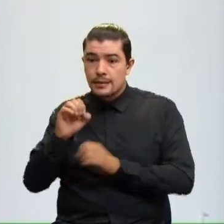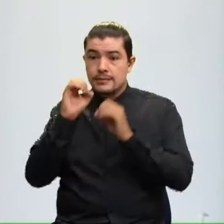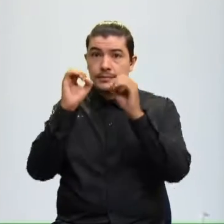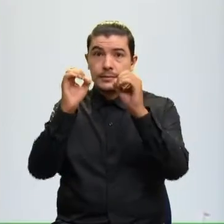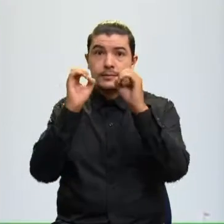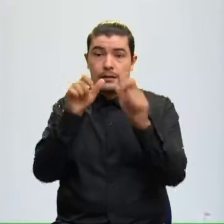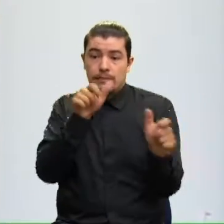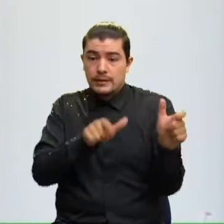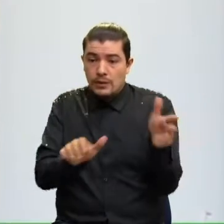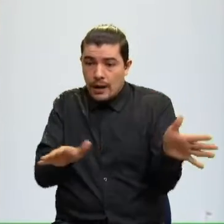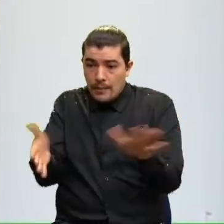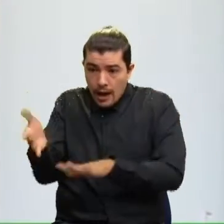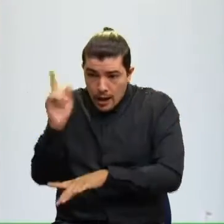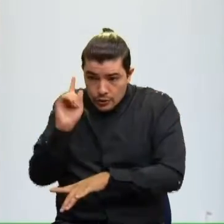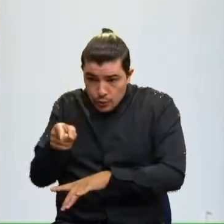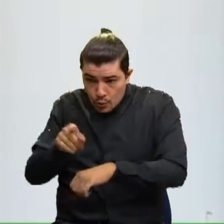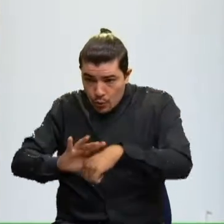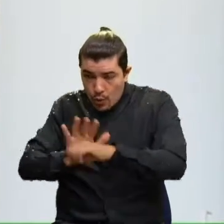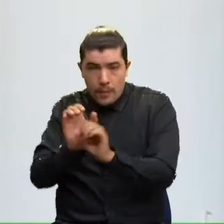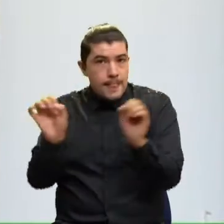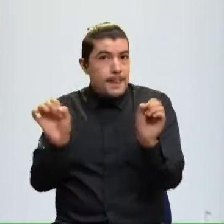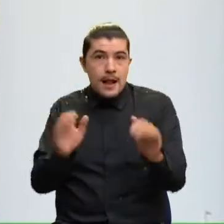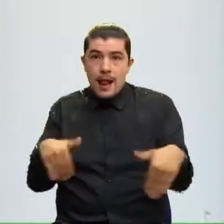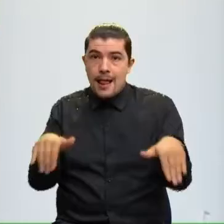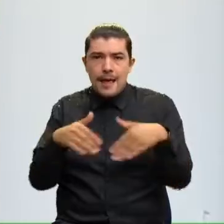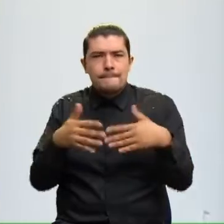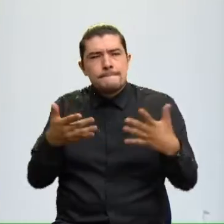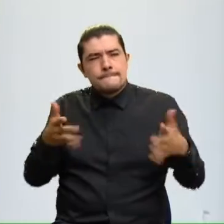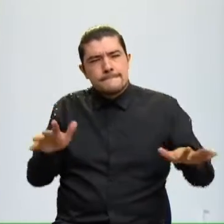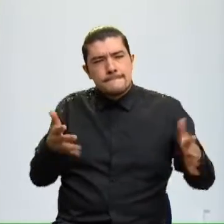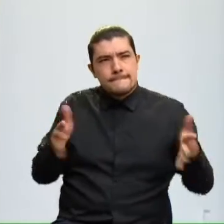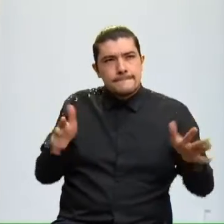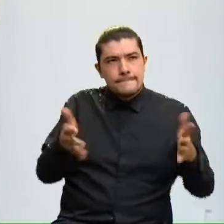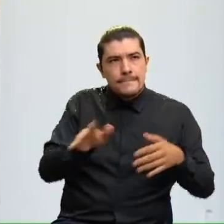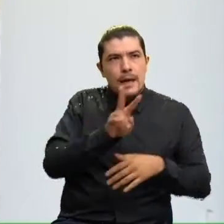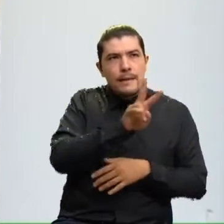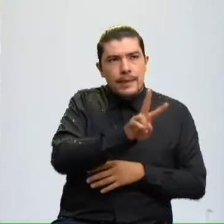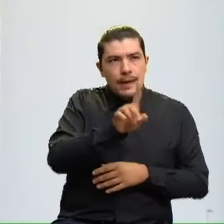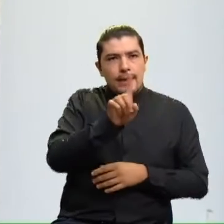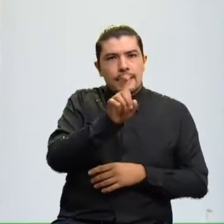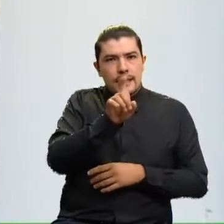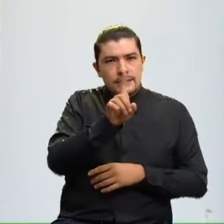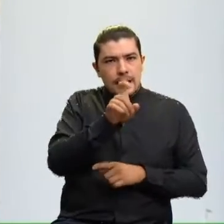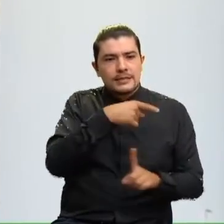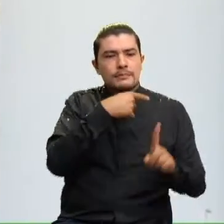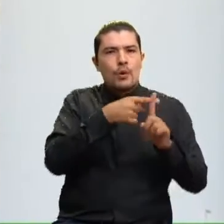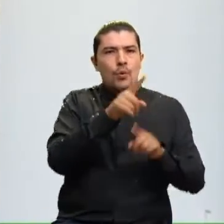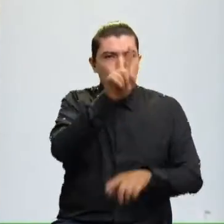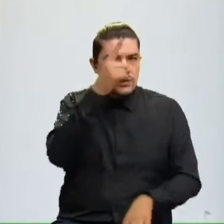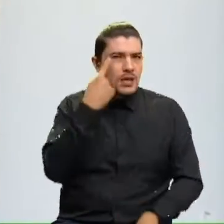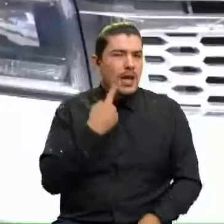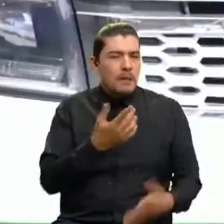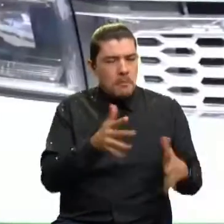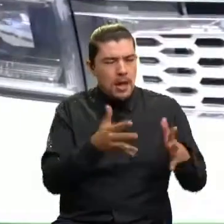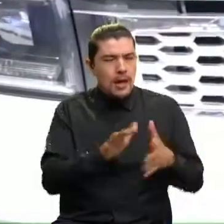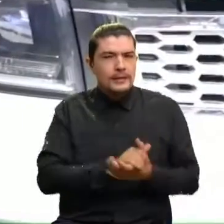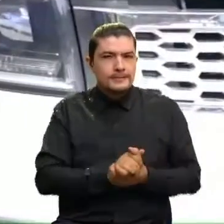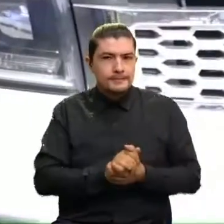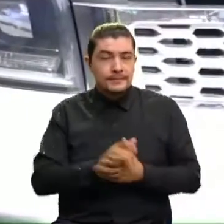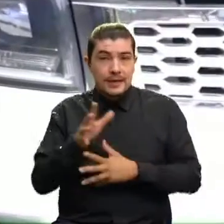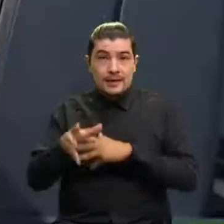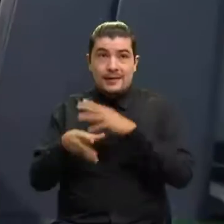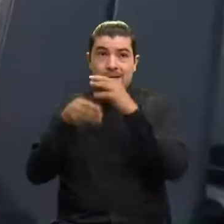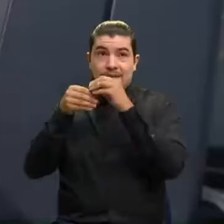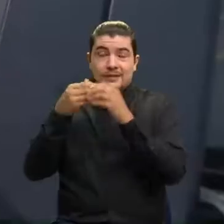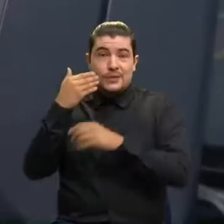por COVID-19 y estamos promediando 26 casos por día. Estas cifras incluso superan a